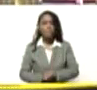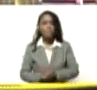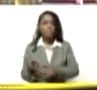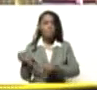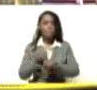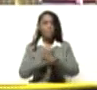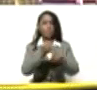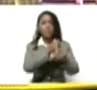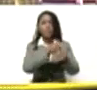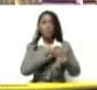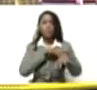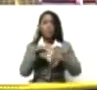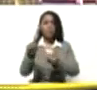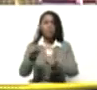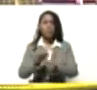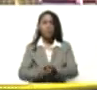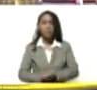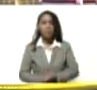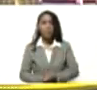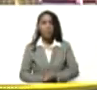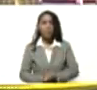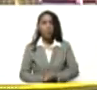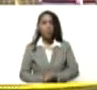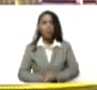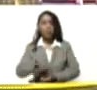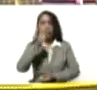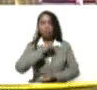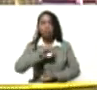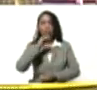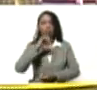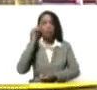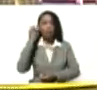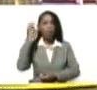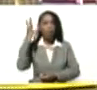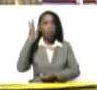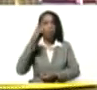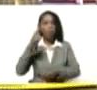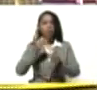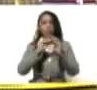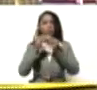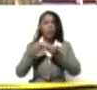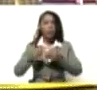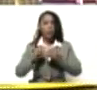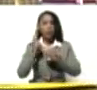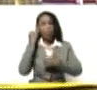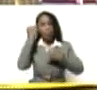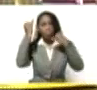agresiones imperialistas. Resistencia creadora, resistencia creativa,